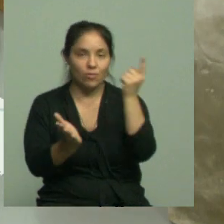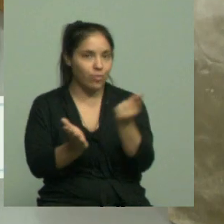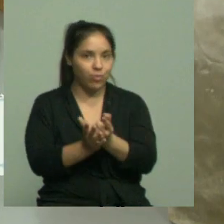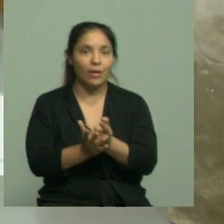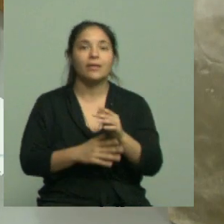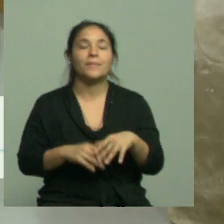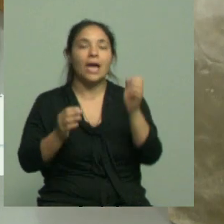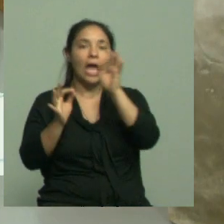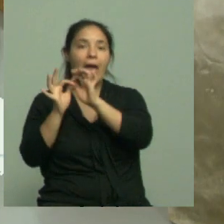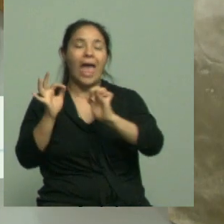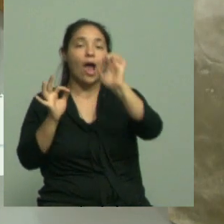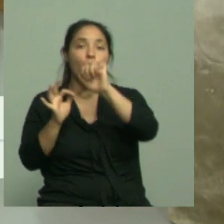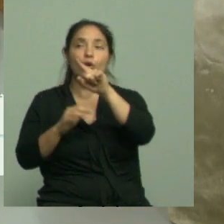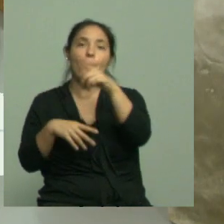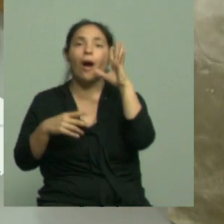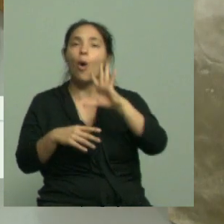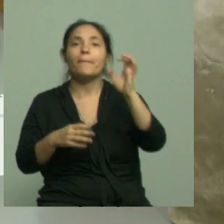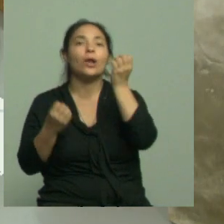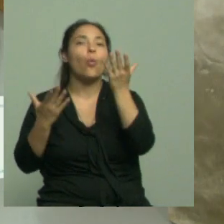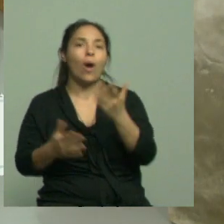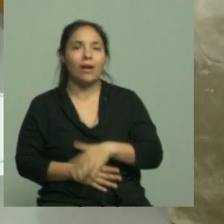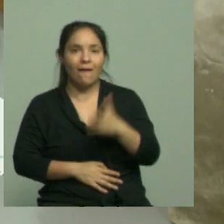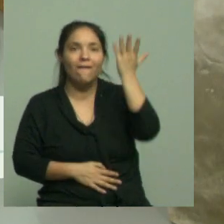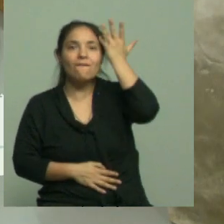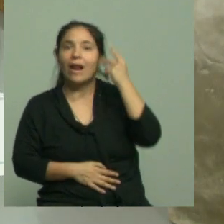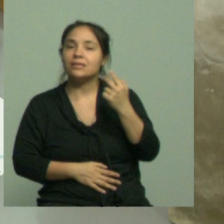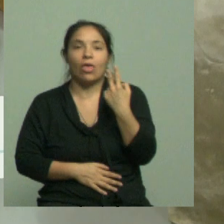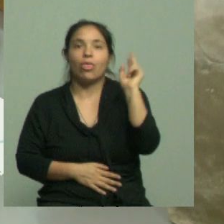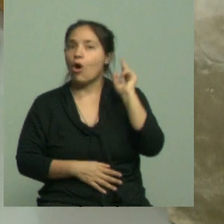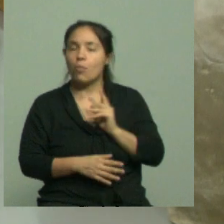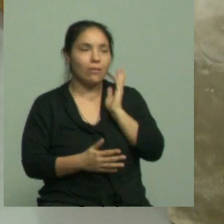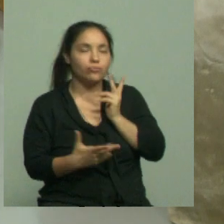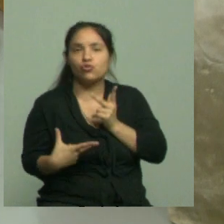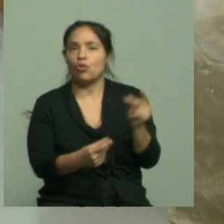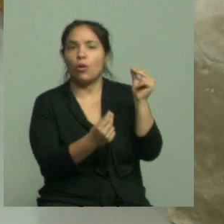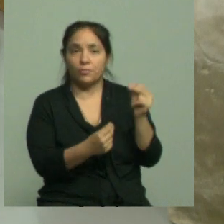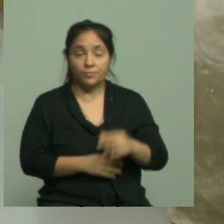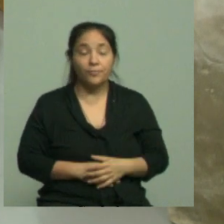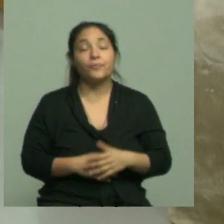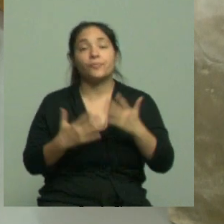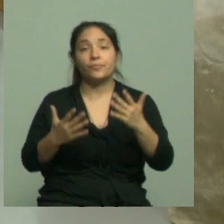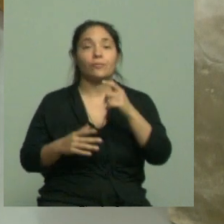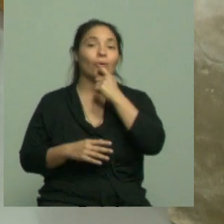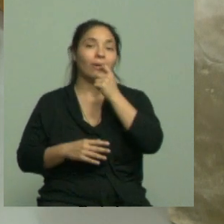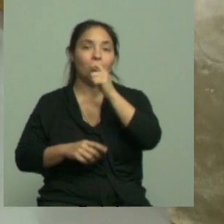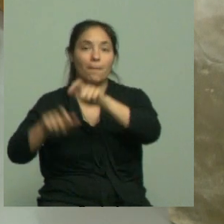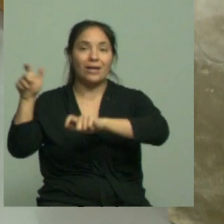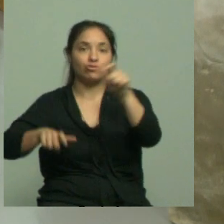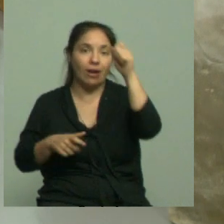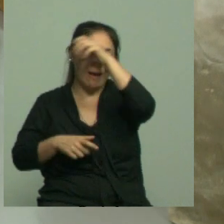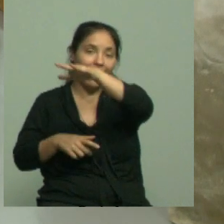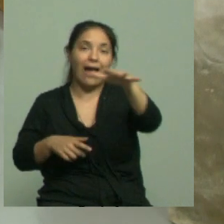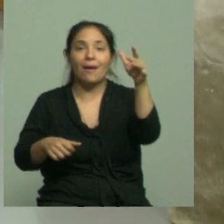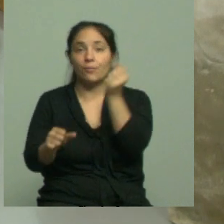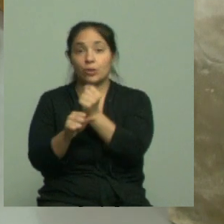de Europa de esto? Porque Francia es el que ha mostrado la mayor resistencia. Digo, la gente del campo es la que